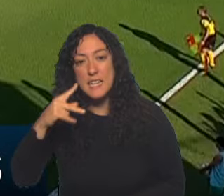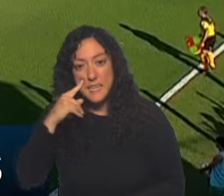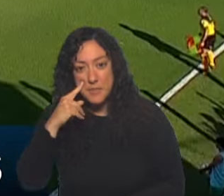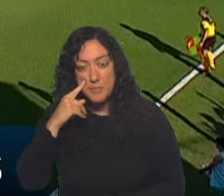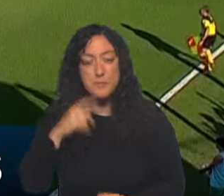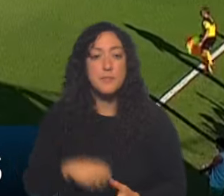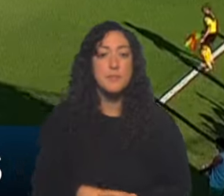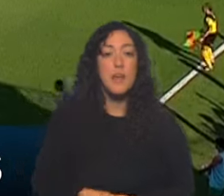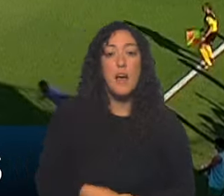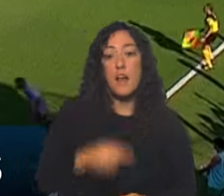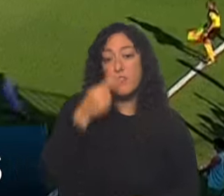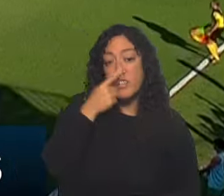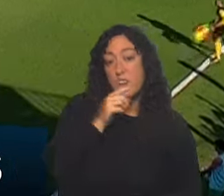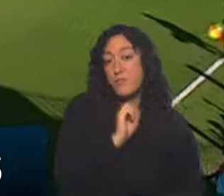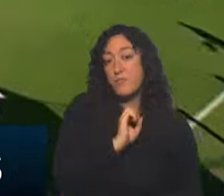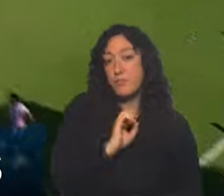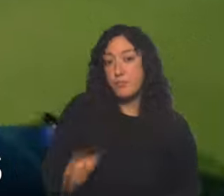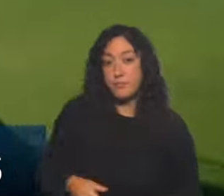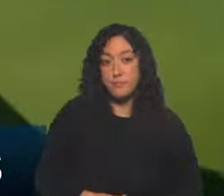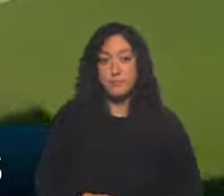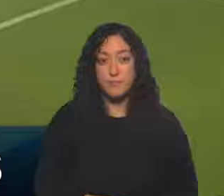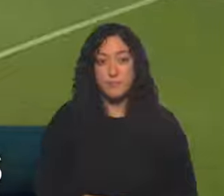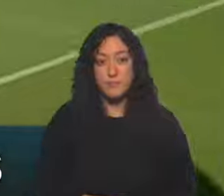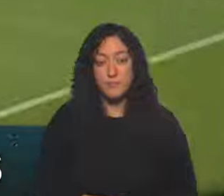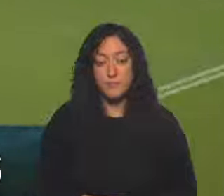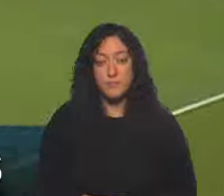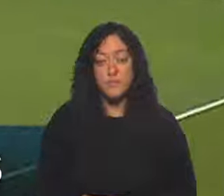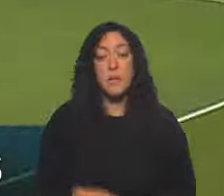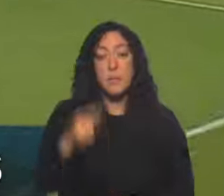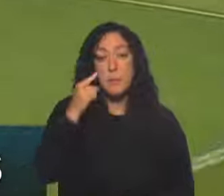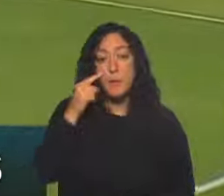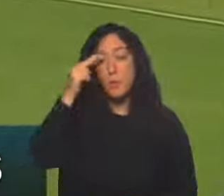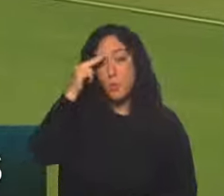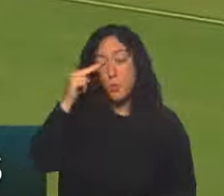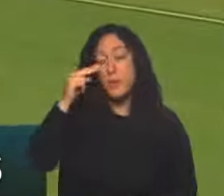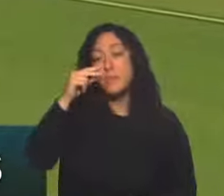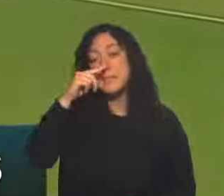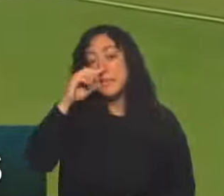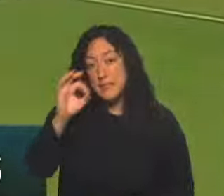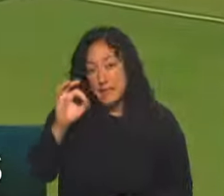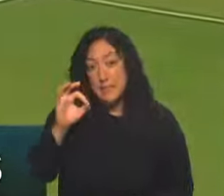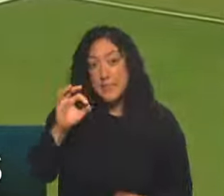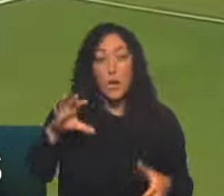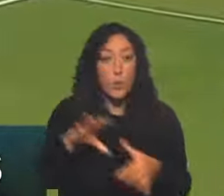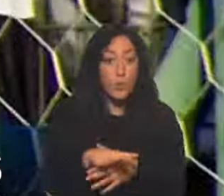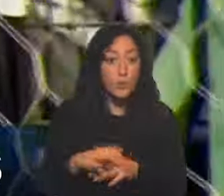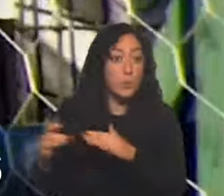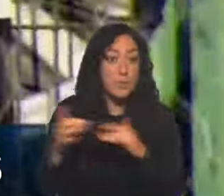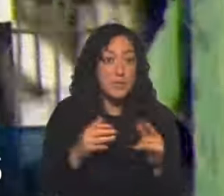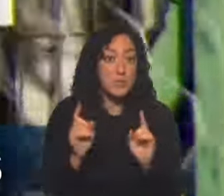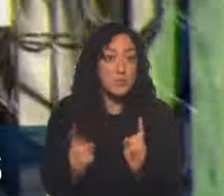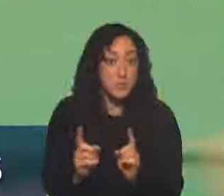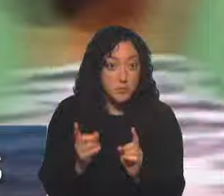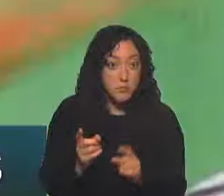Y hay una historia muy particular, porque allá por fines de la década del 70 el Porvenir lo mandó a Lanús a un partido de desempate y finalmente